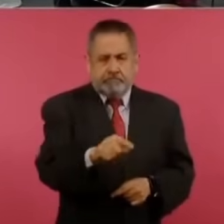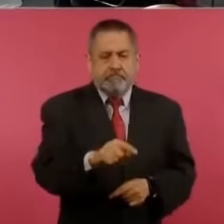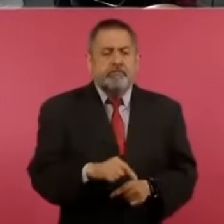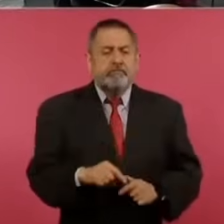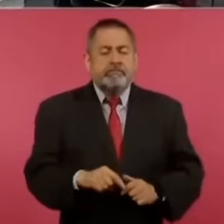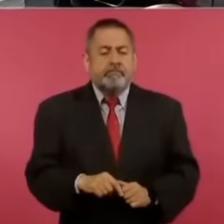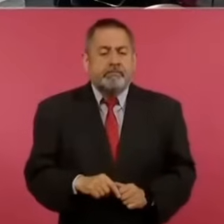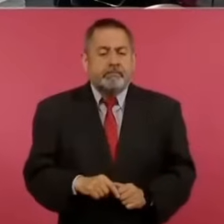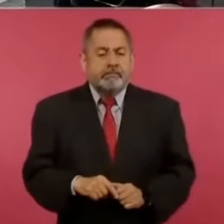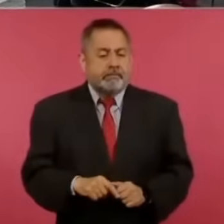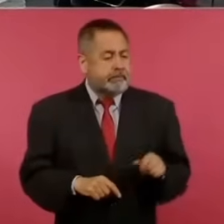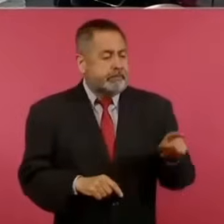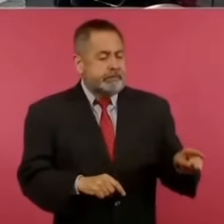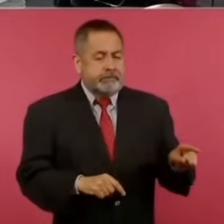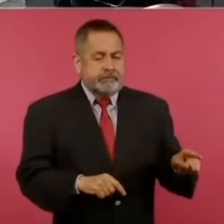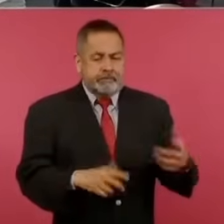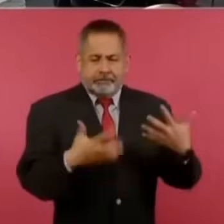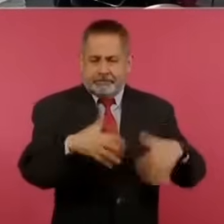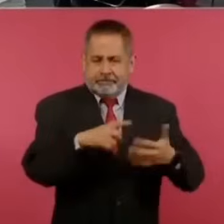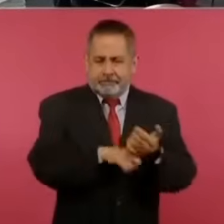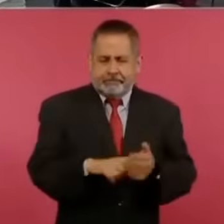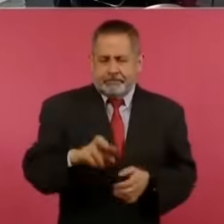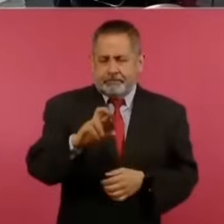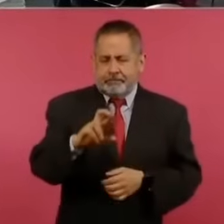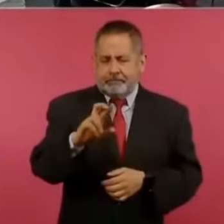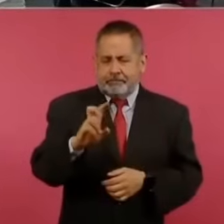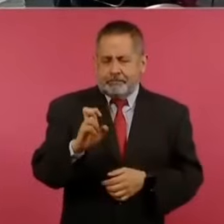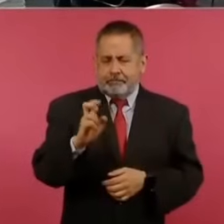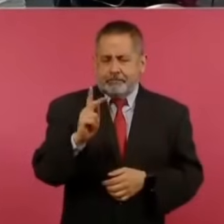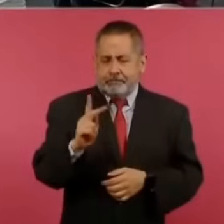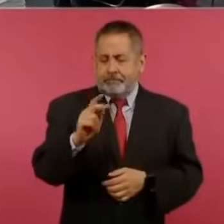tenía a esta empresa Repsol.